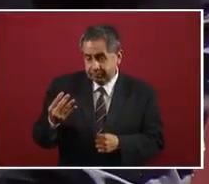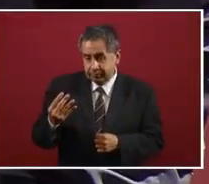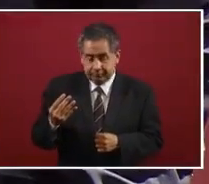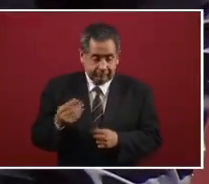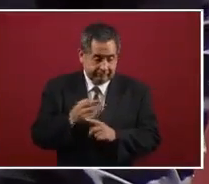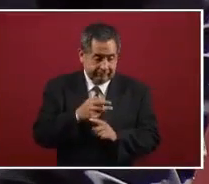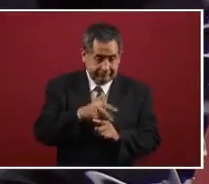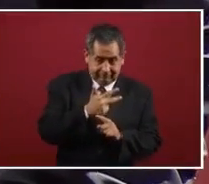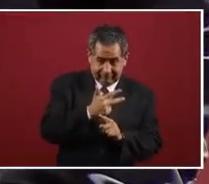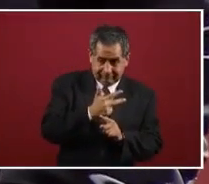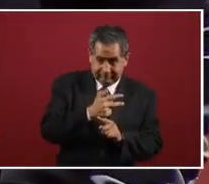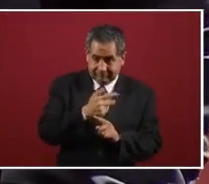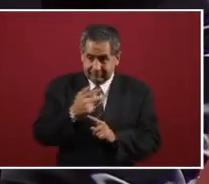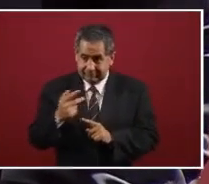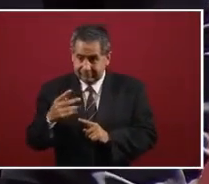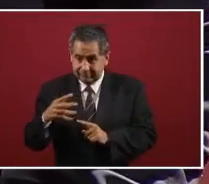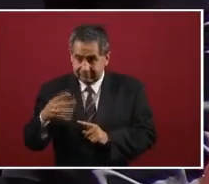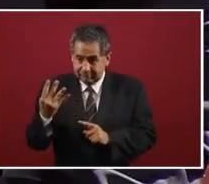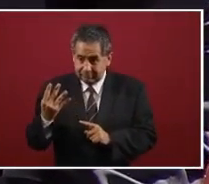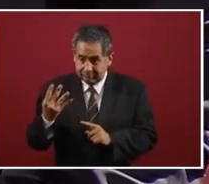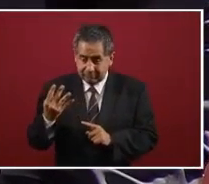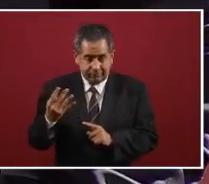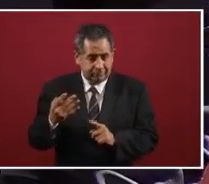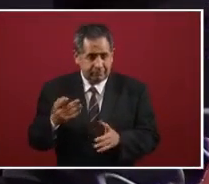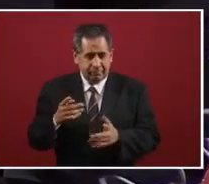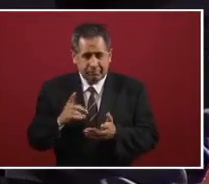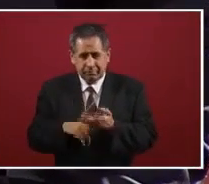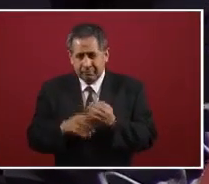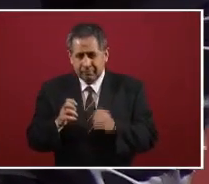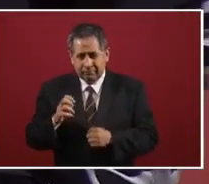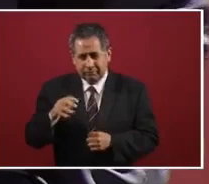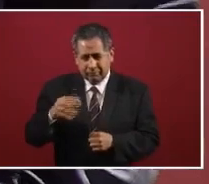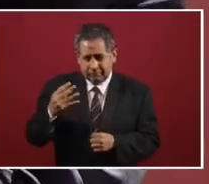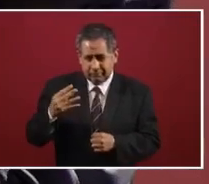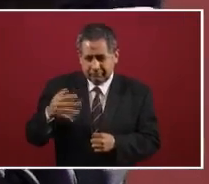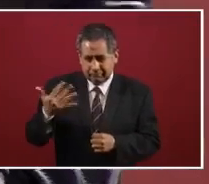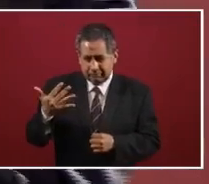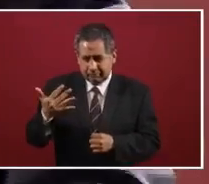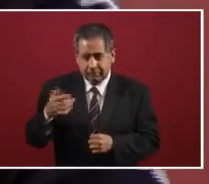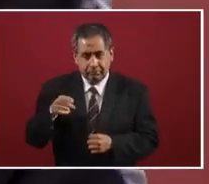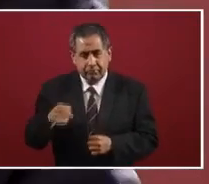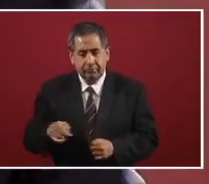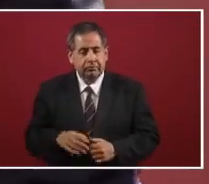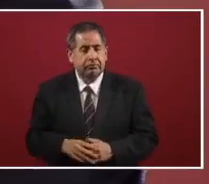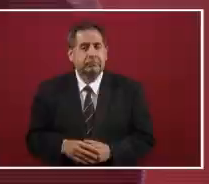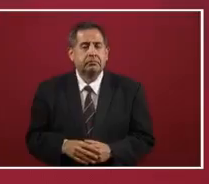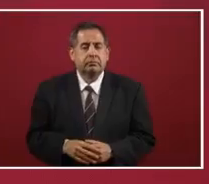en esos años, 14, en el 15,